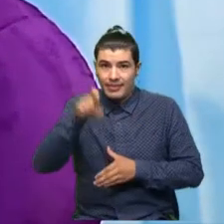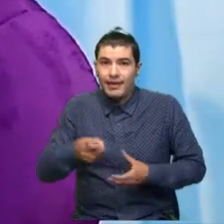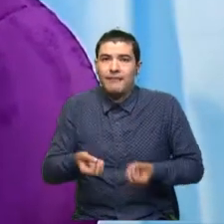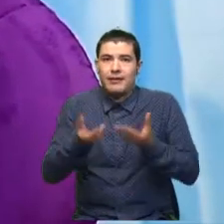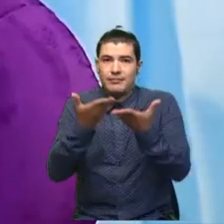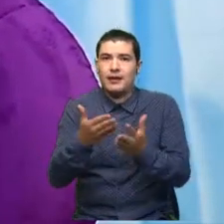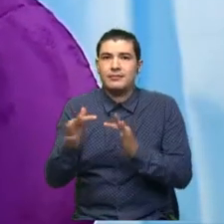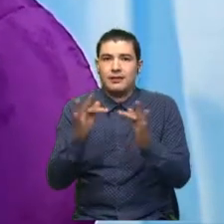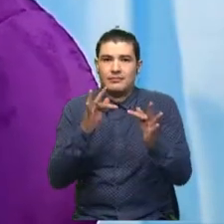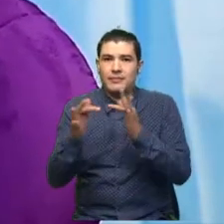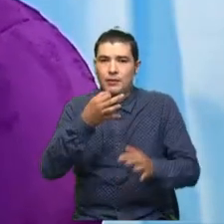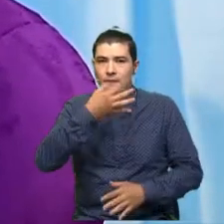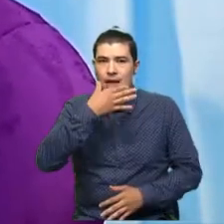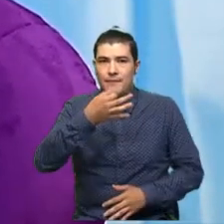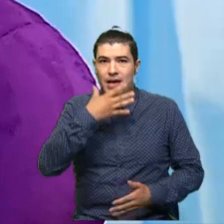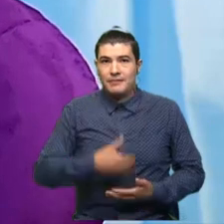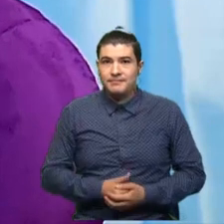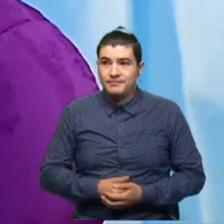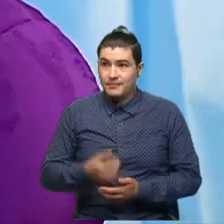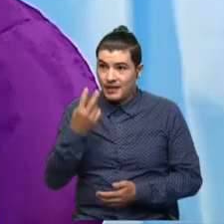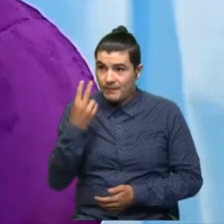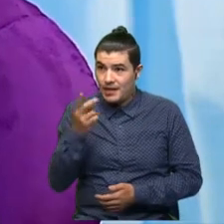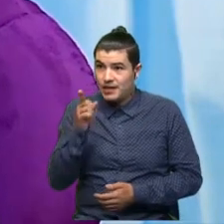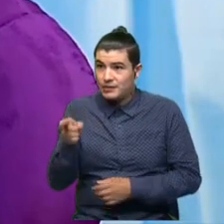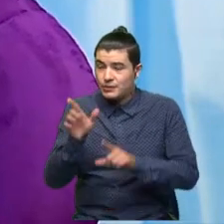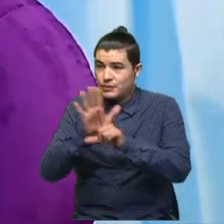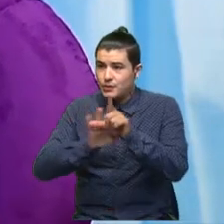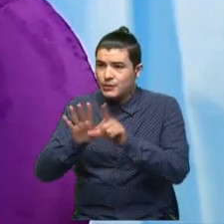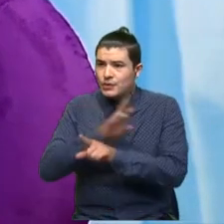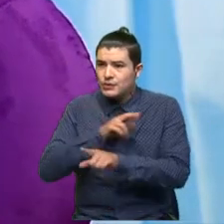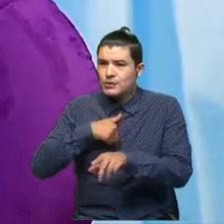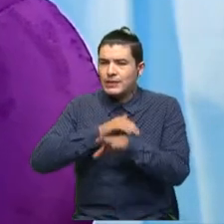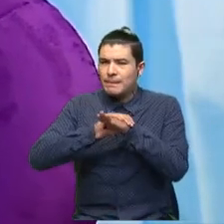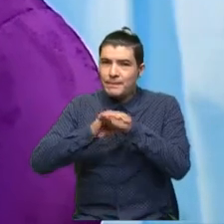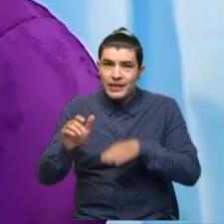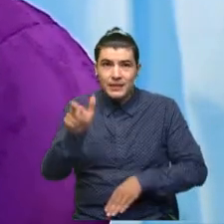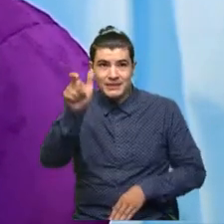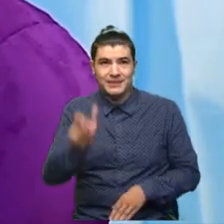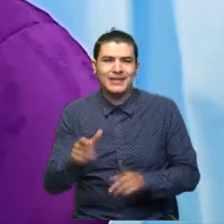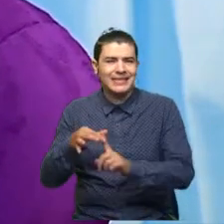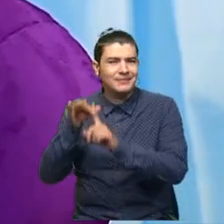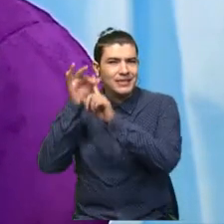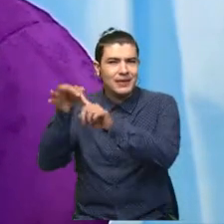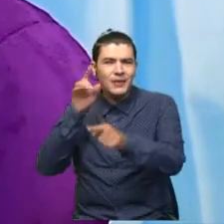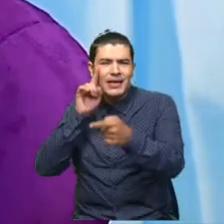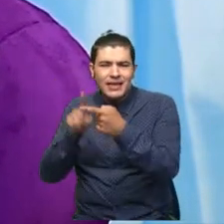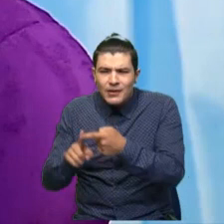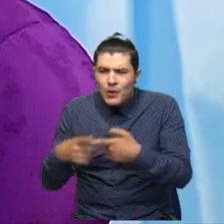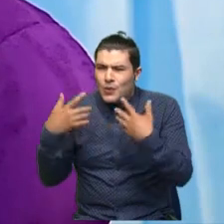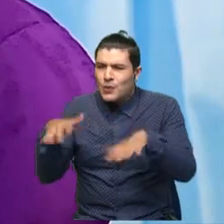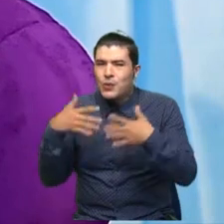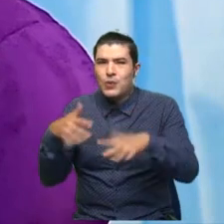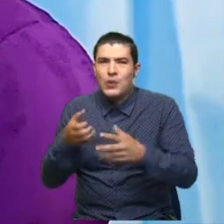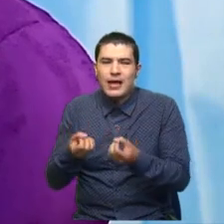Bueno, después de ver la nota contexto, tenemos un invitado muy especial con el fin de resolver cada una de